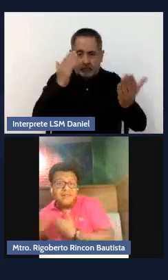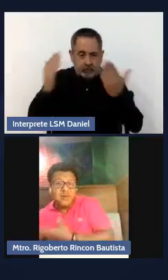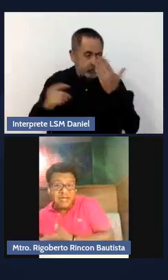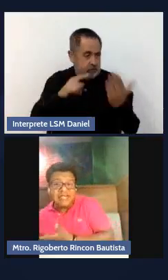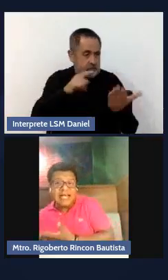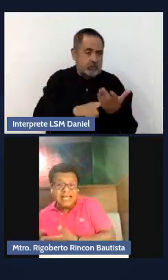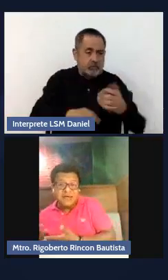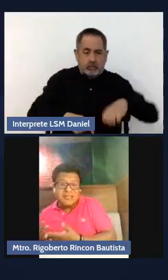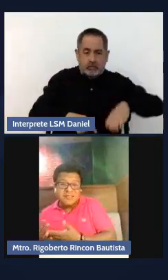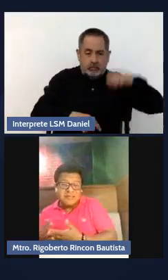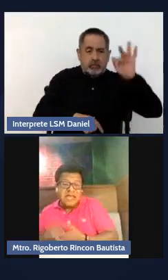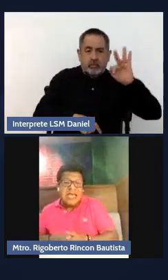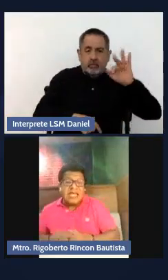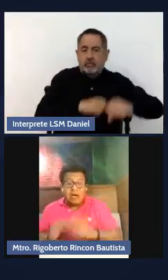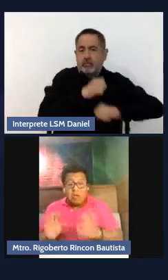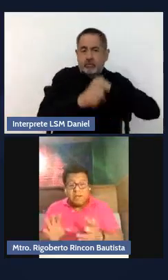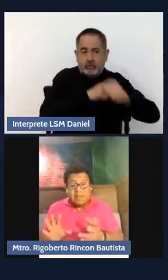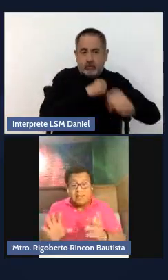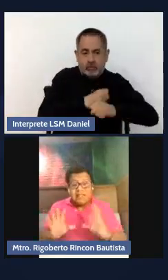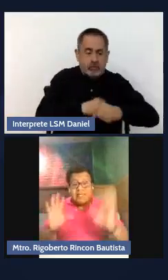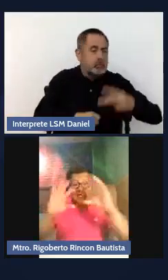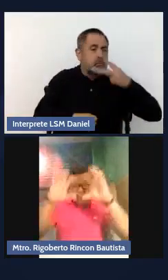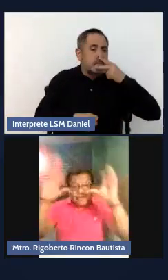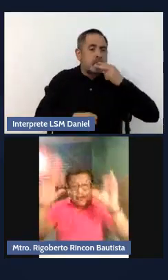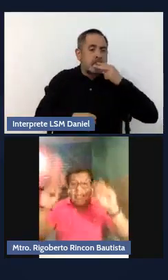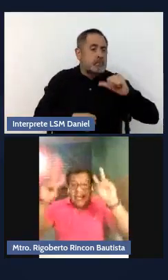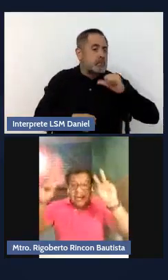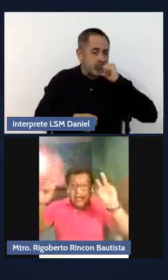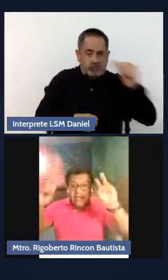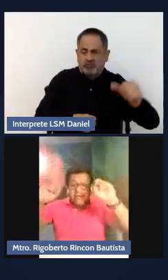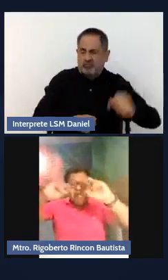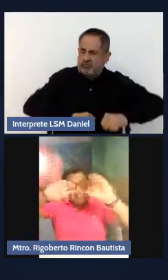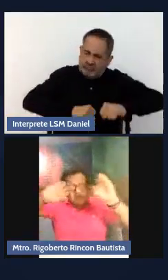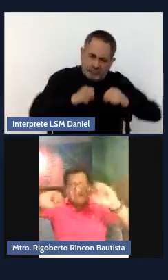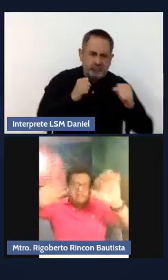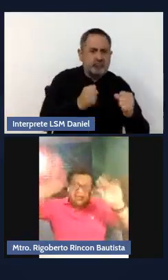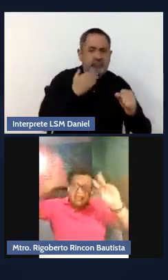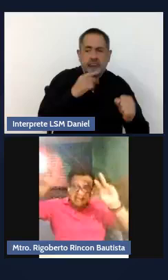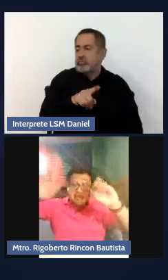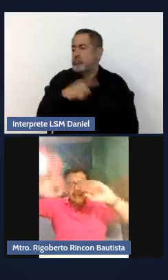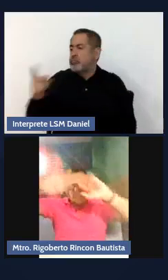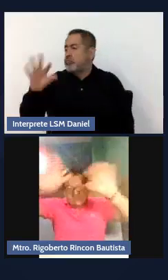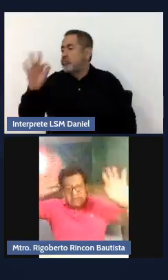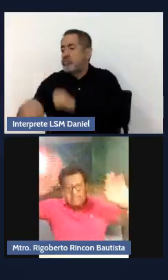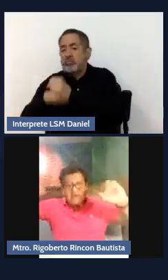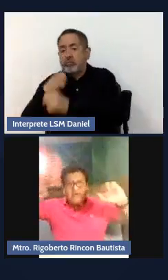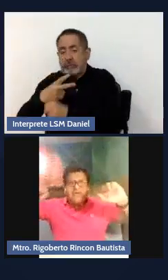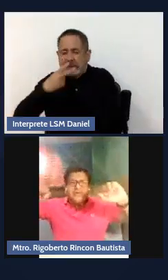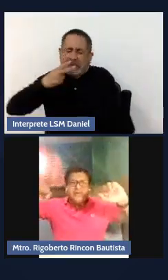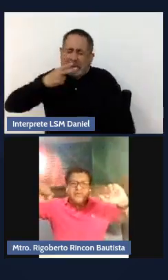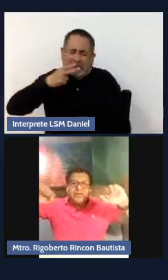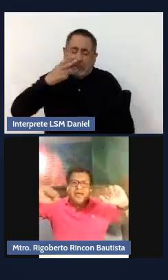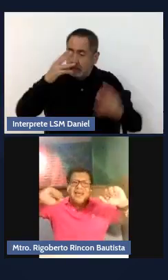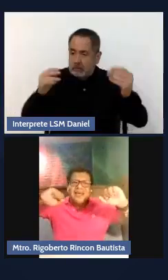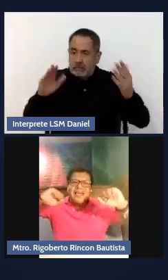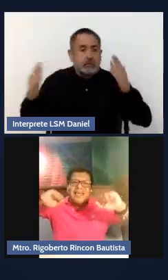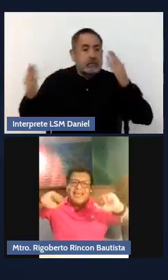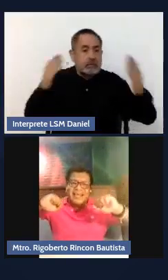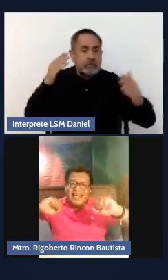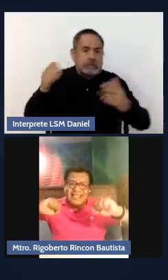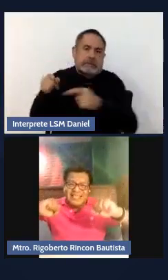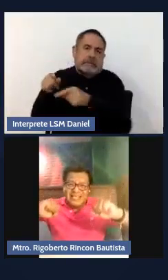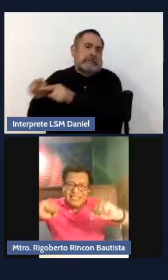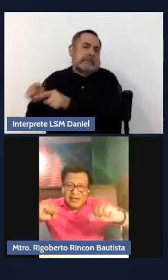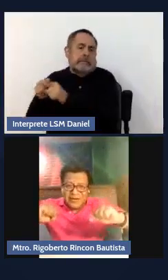años, que completamente ya estoy, no es así, según la psicología evolutiva el